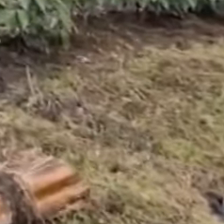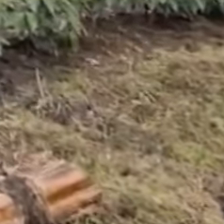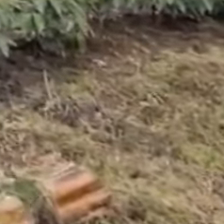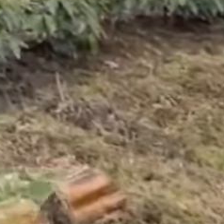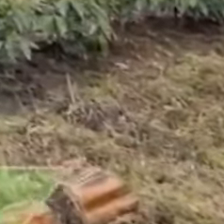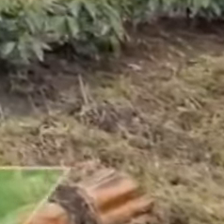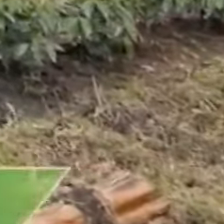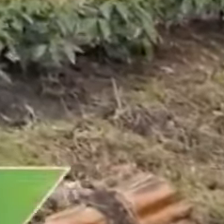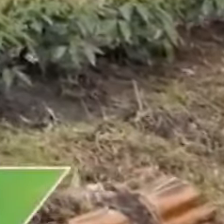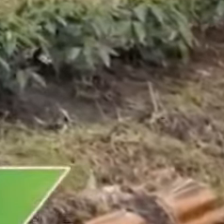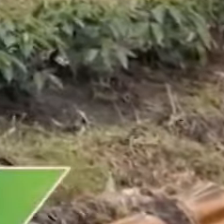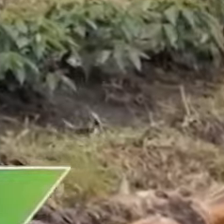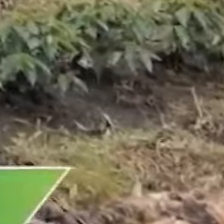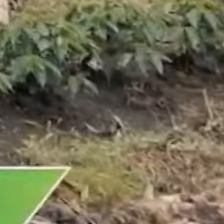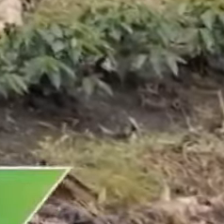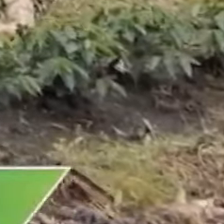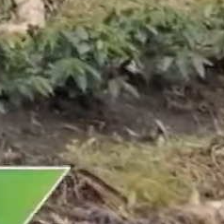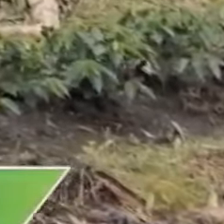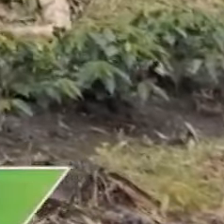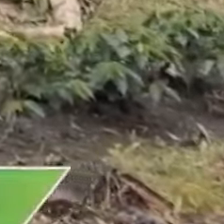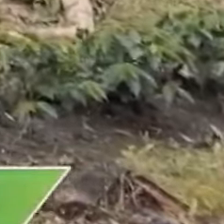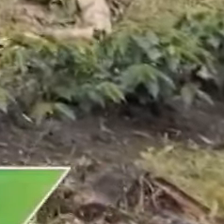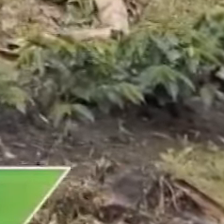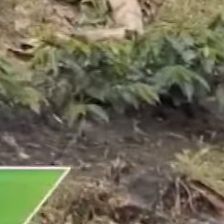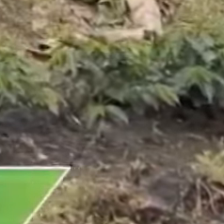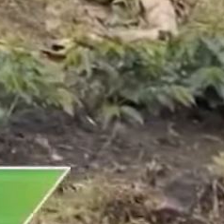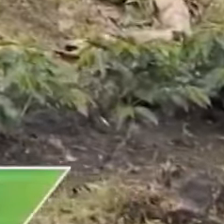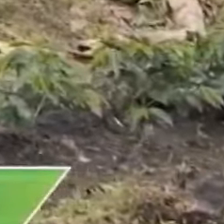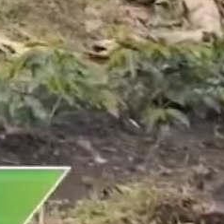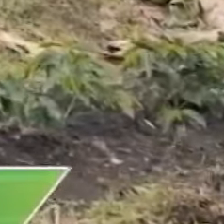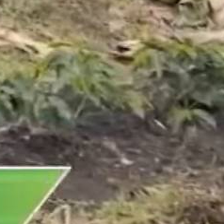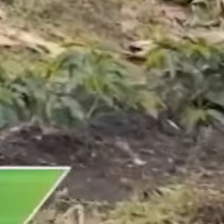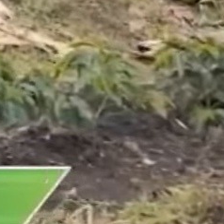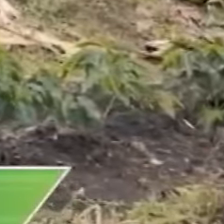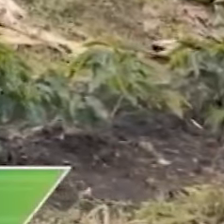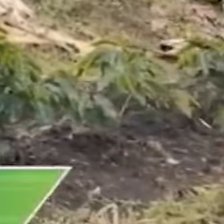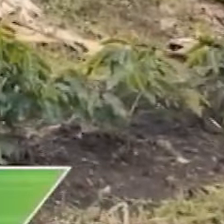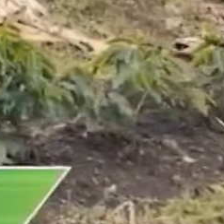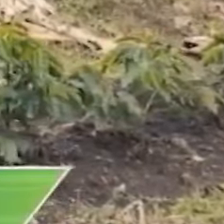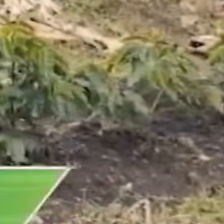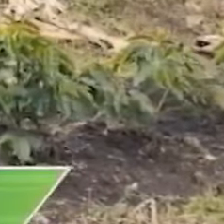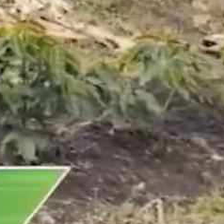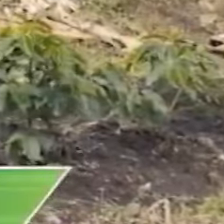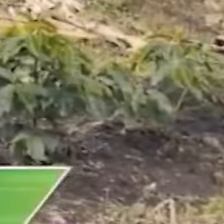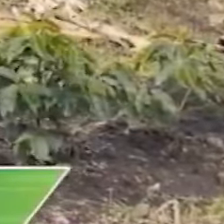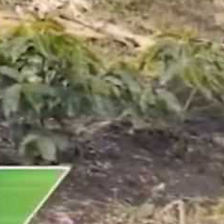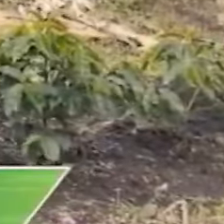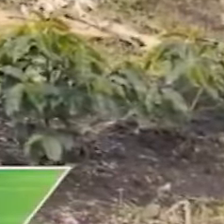Me facilitaron 2.500 plantas de almácigo, las cuales son de café mejorado.